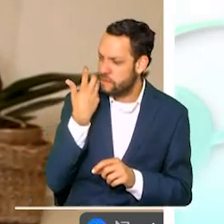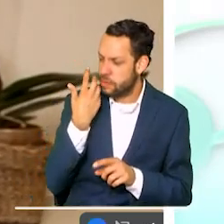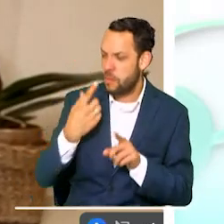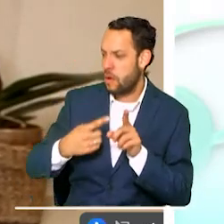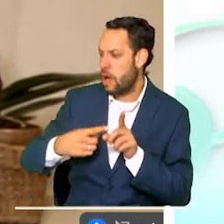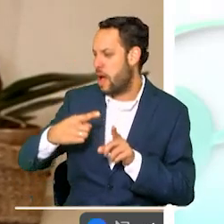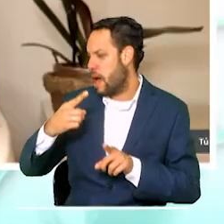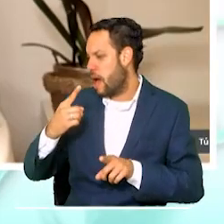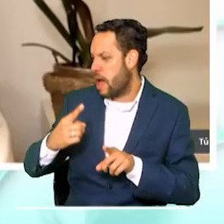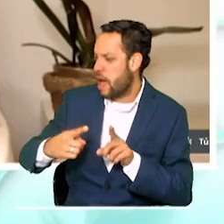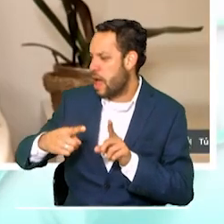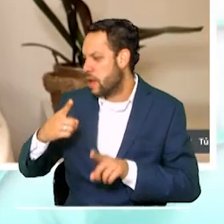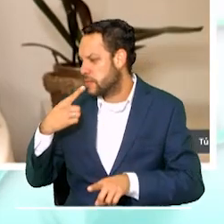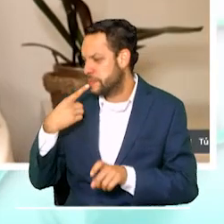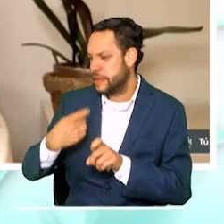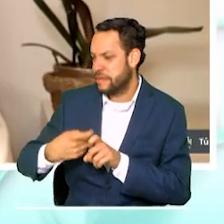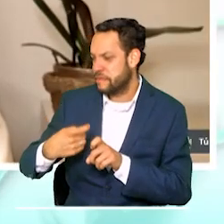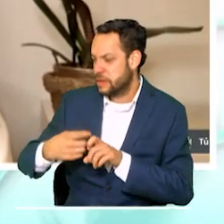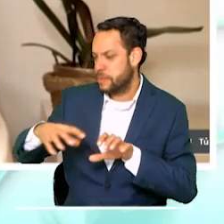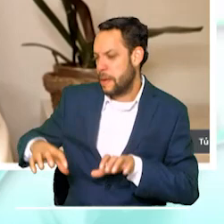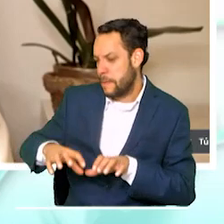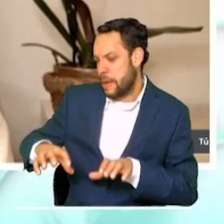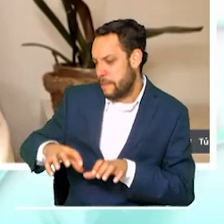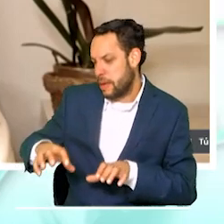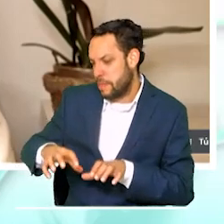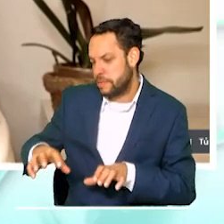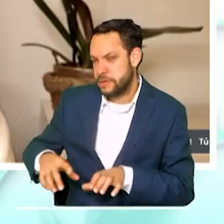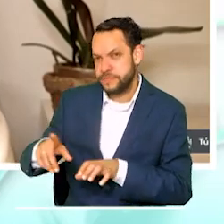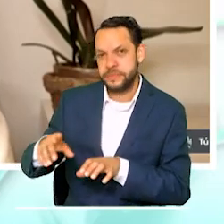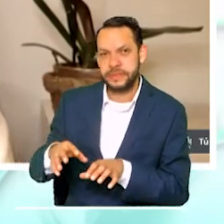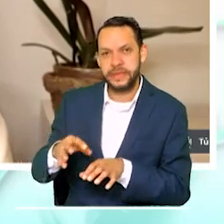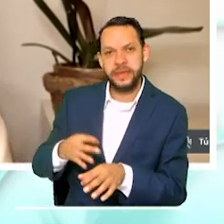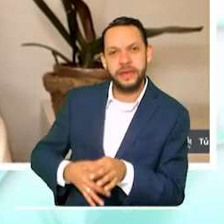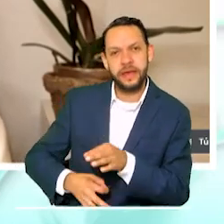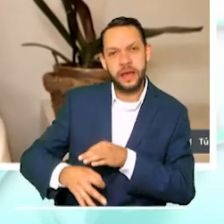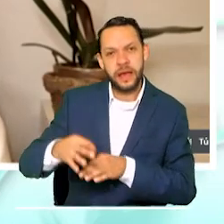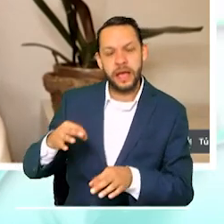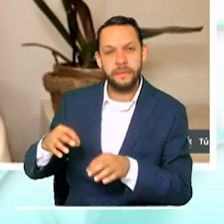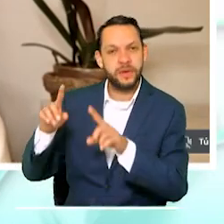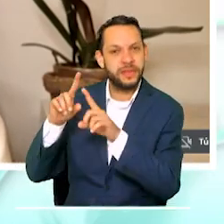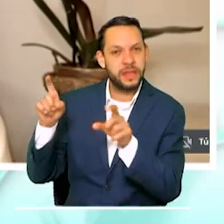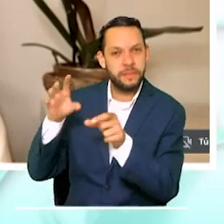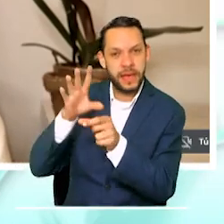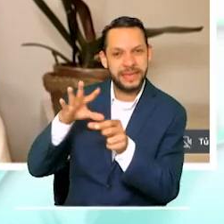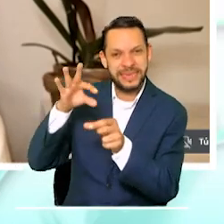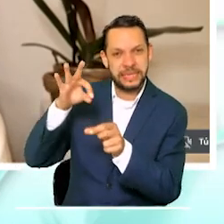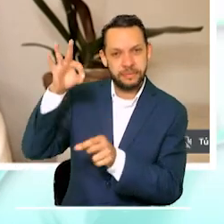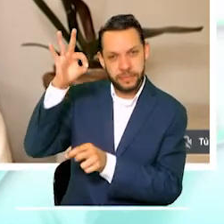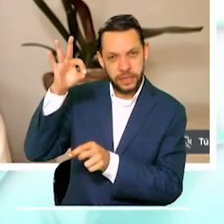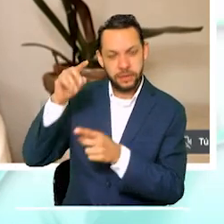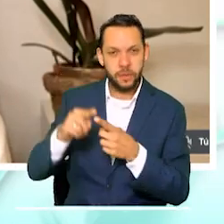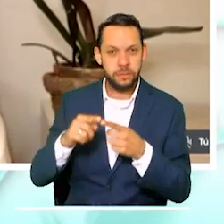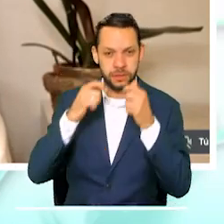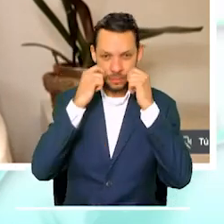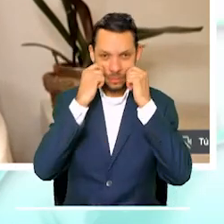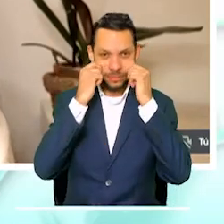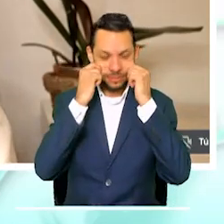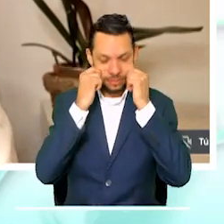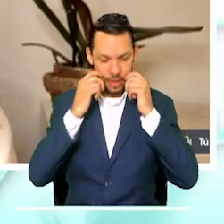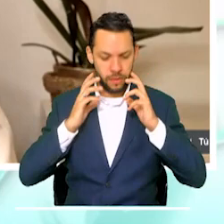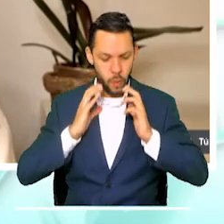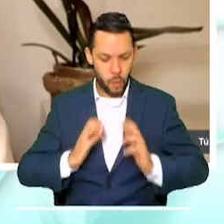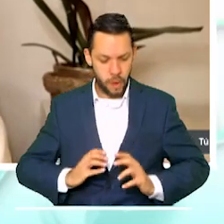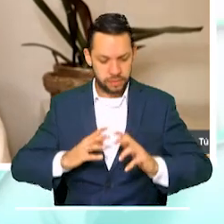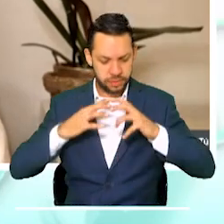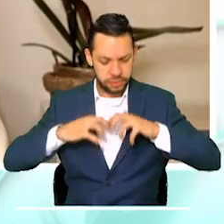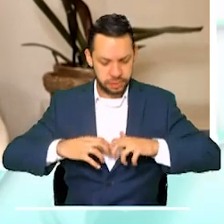de sacar, digamos, la parte espiritual del mindfulness, porque es interesante para los televidentes también. Pues mira